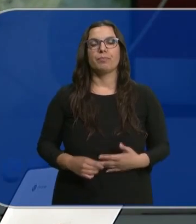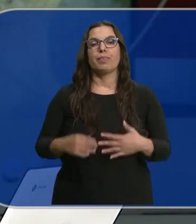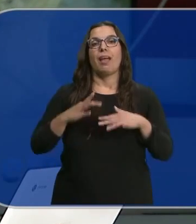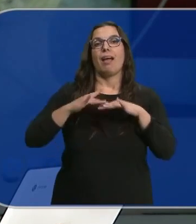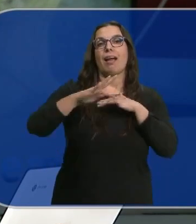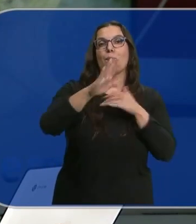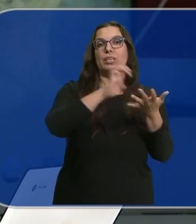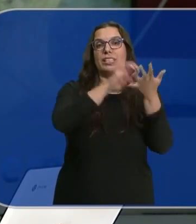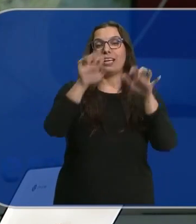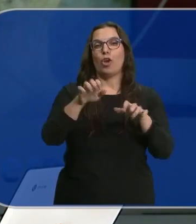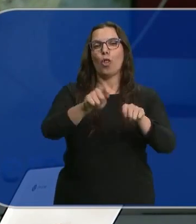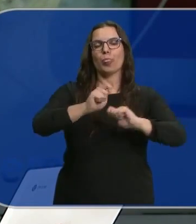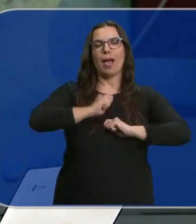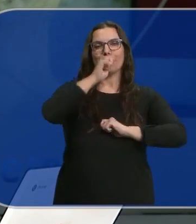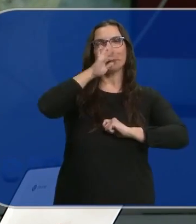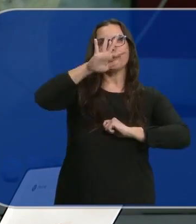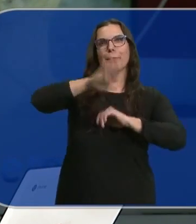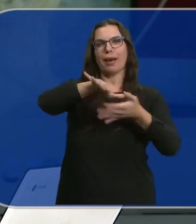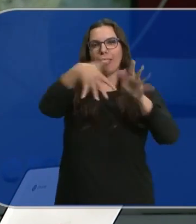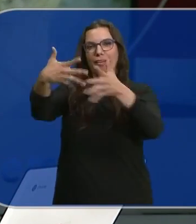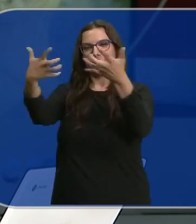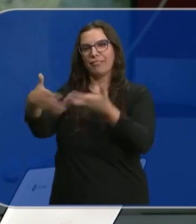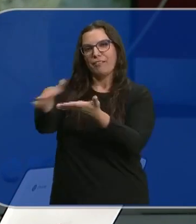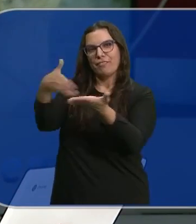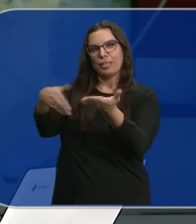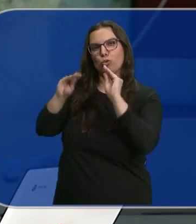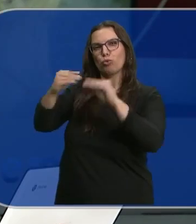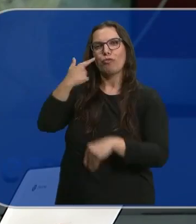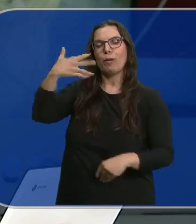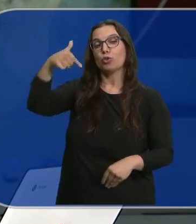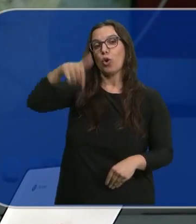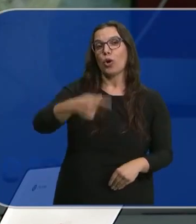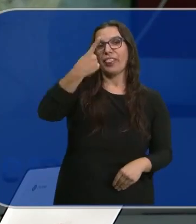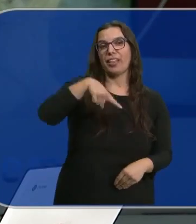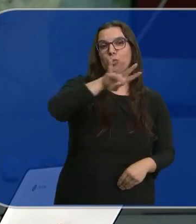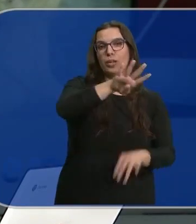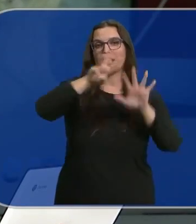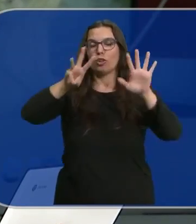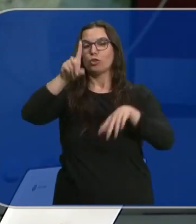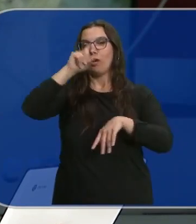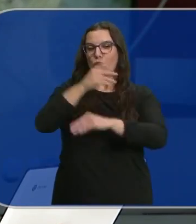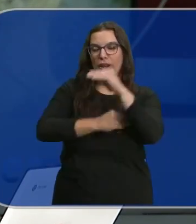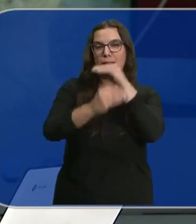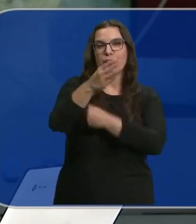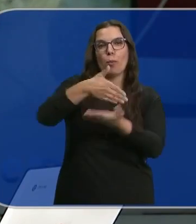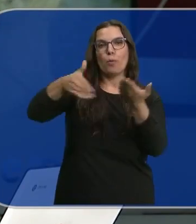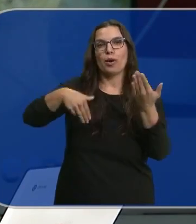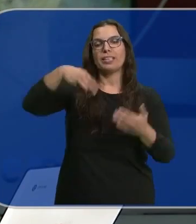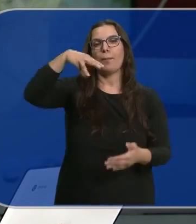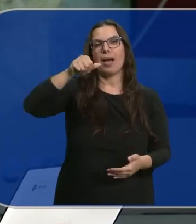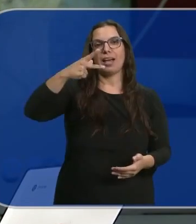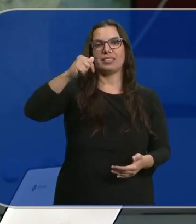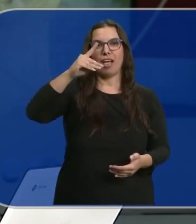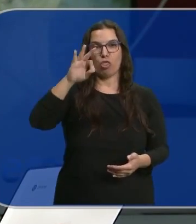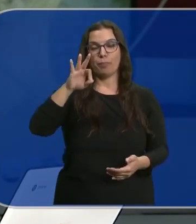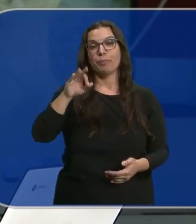León inspiraron algunos de sus versos más célebres. Hoy se cumplen 148 años del nacimiento del poeta Antonio